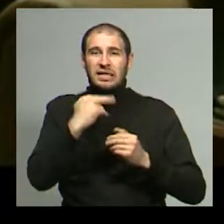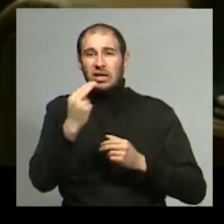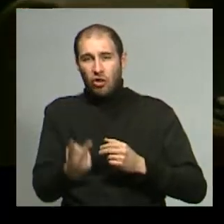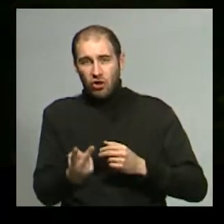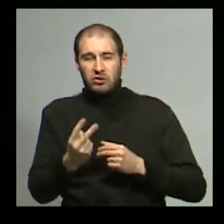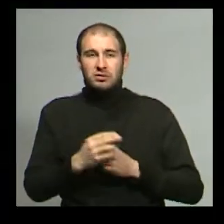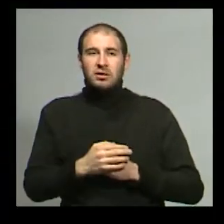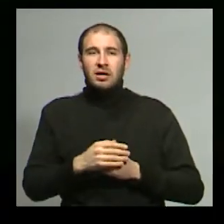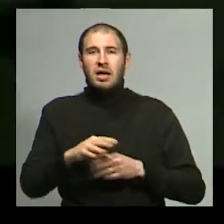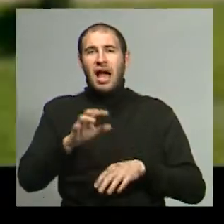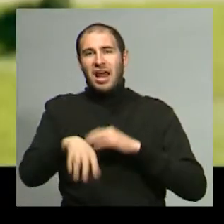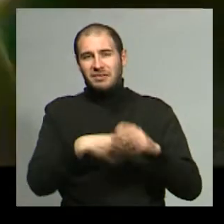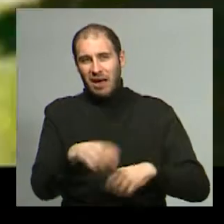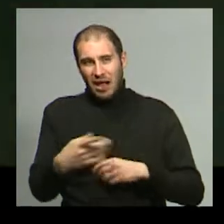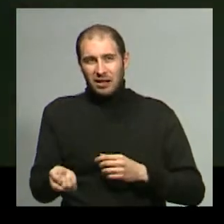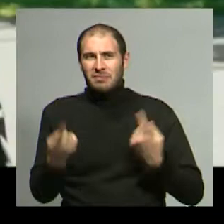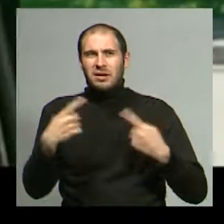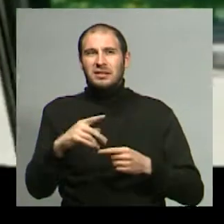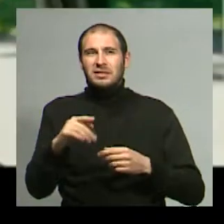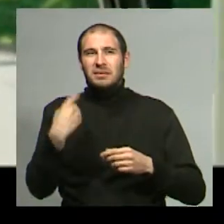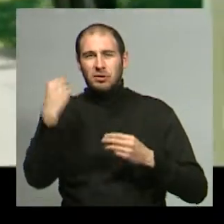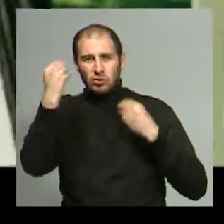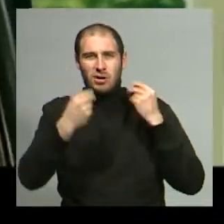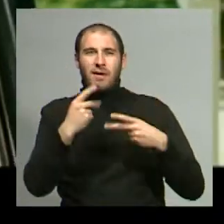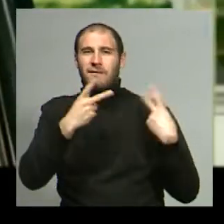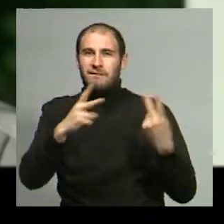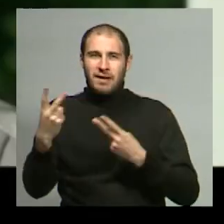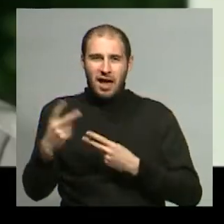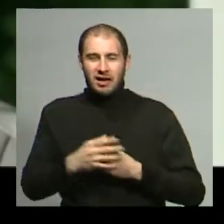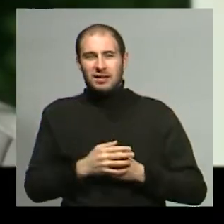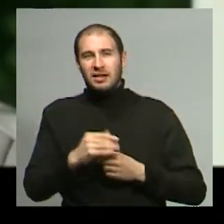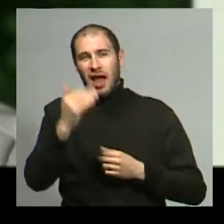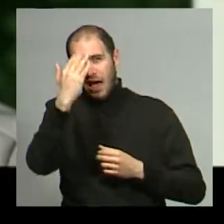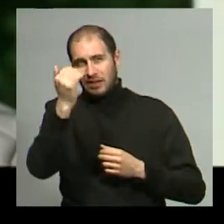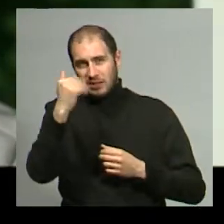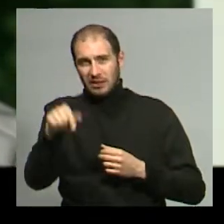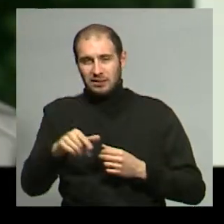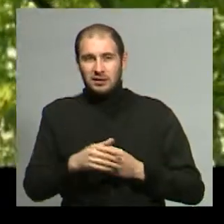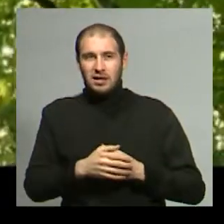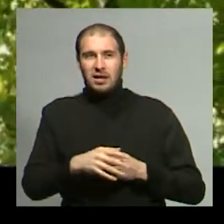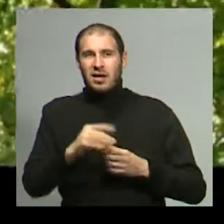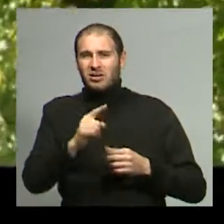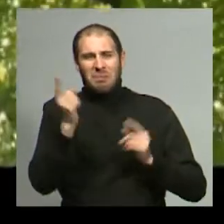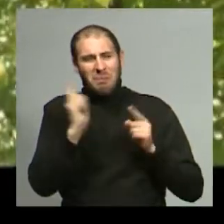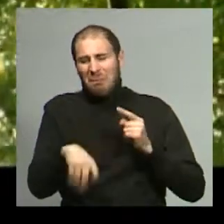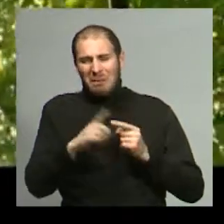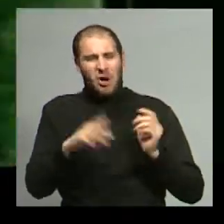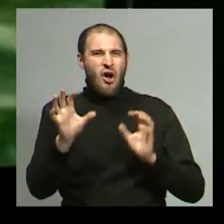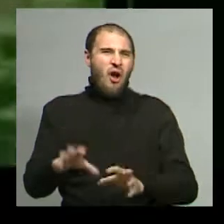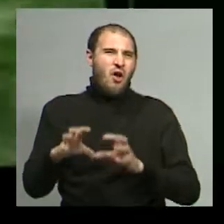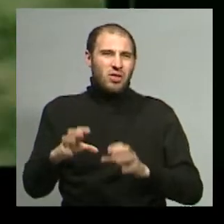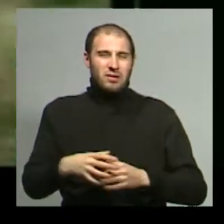hijos, la mascota, pero bueno, ellos siempre tuvieron los sueños de viajar, ella siempre quiso ser actriz y odian la monotonía y la vida